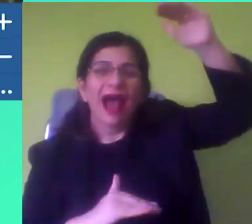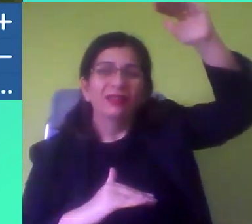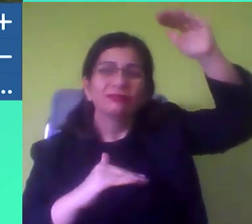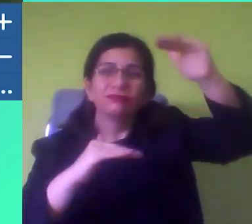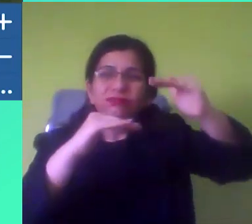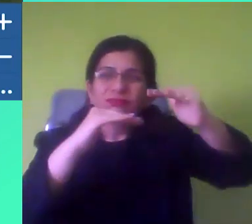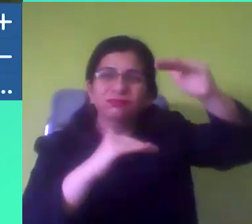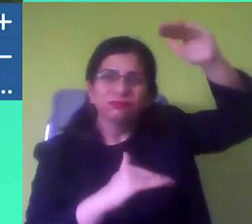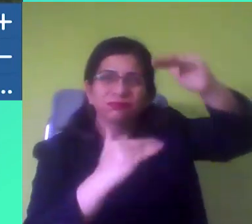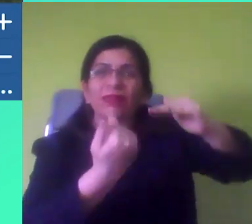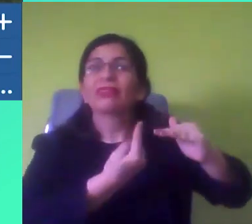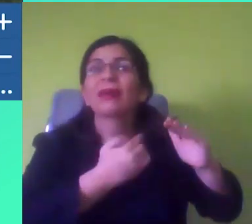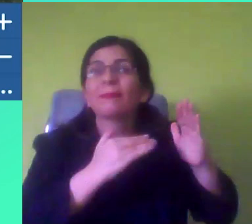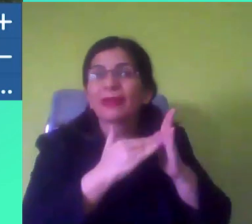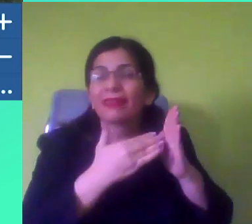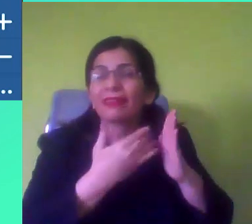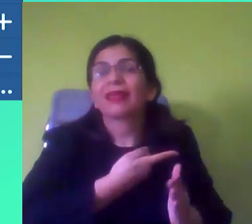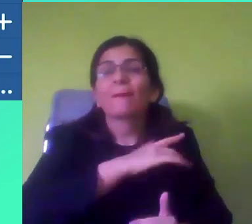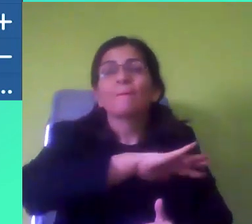Entonces, podemos ir